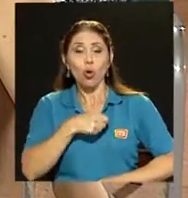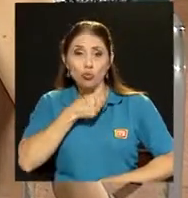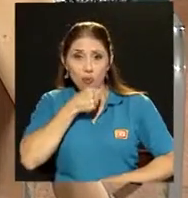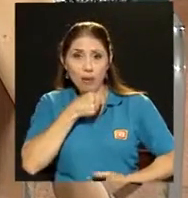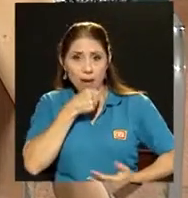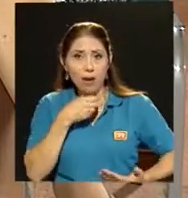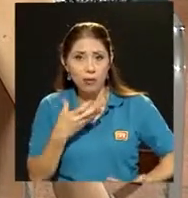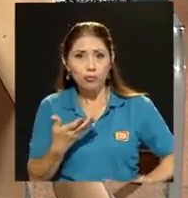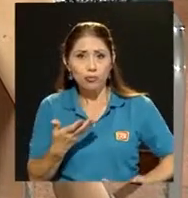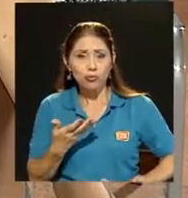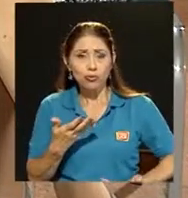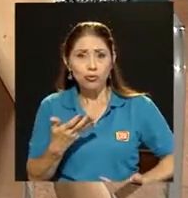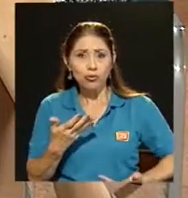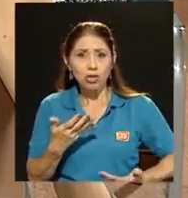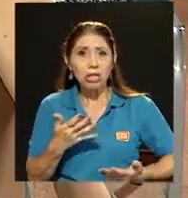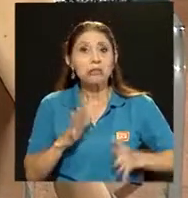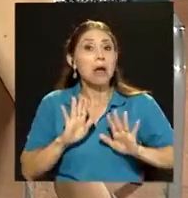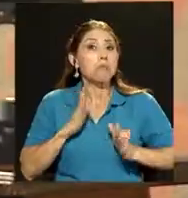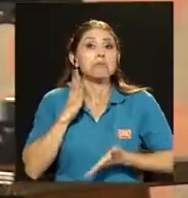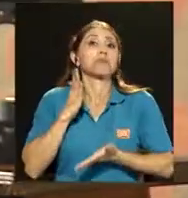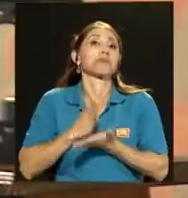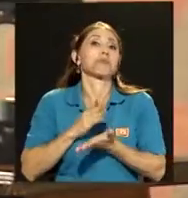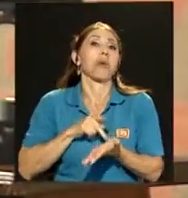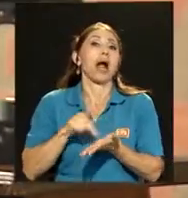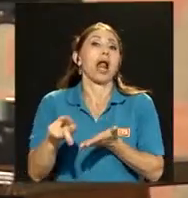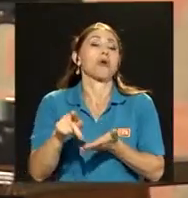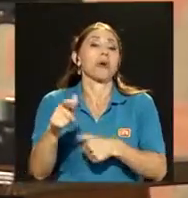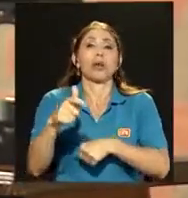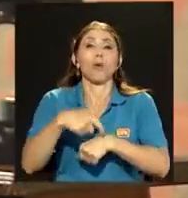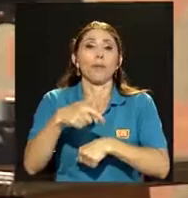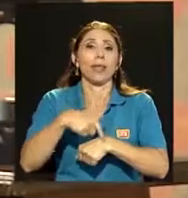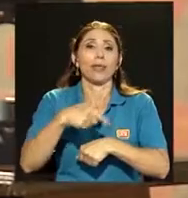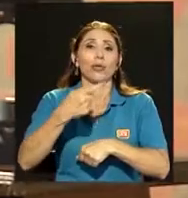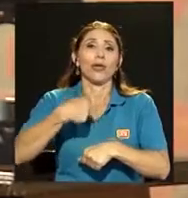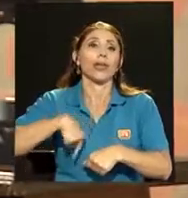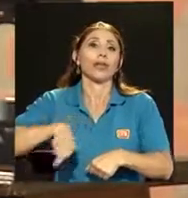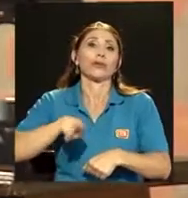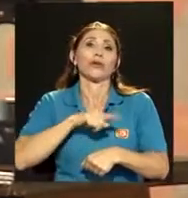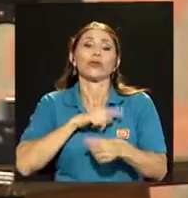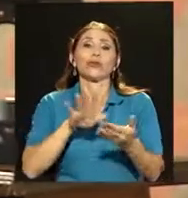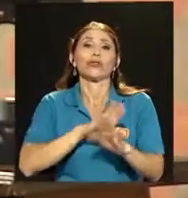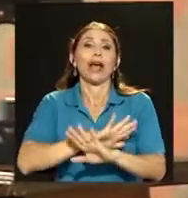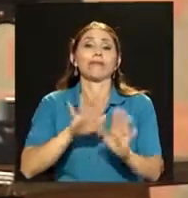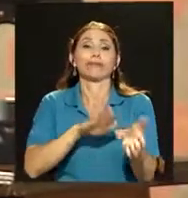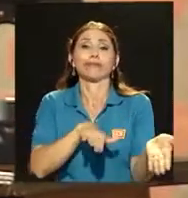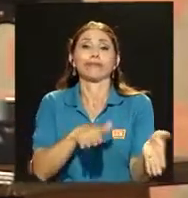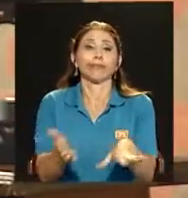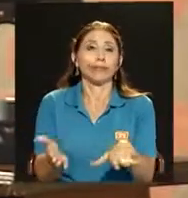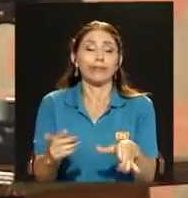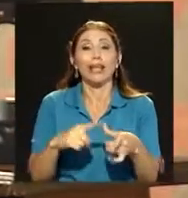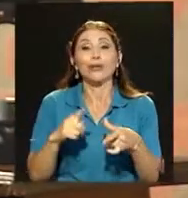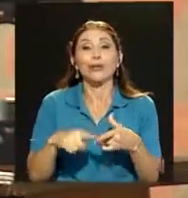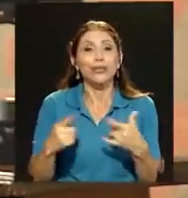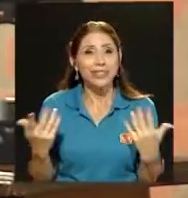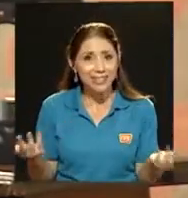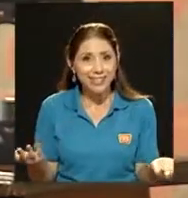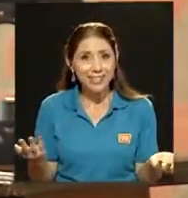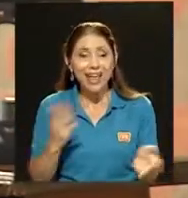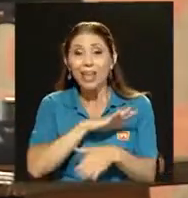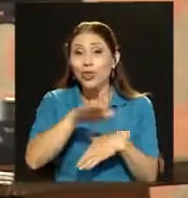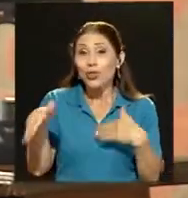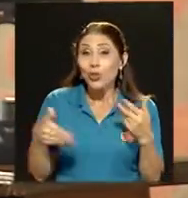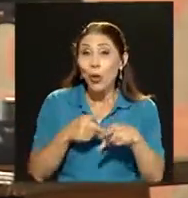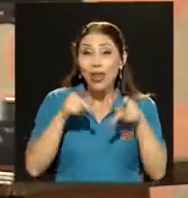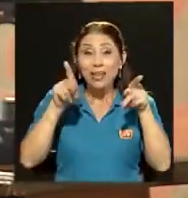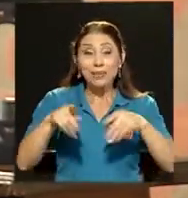viejos dejaremos de pagarlo en el momento en que nos apaguen a nosotros. Entonces, todos los que tengan